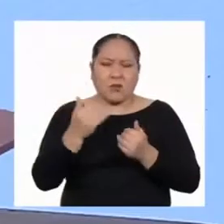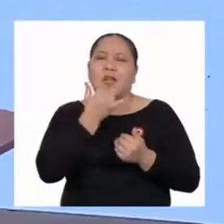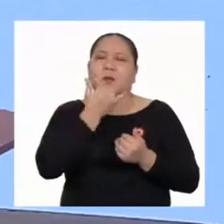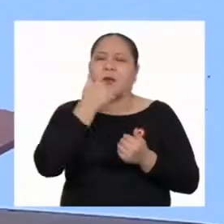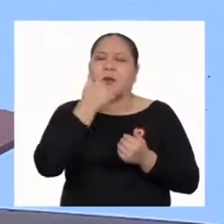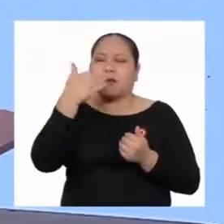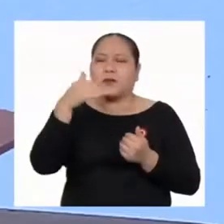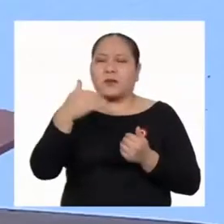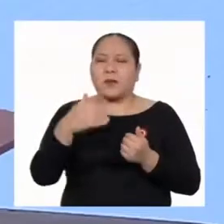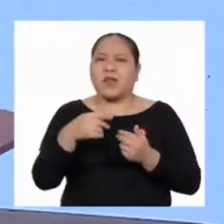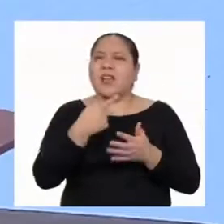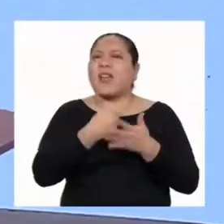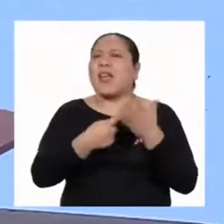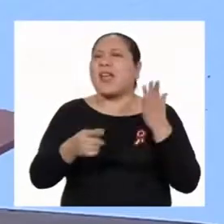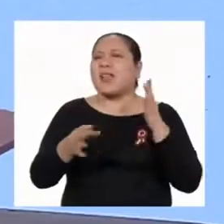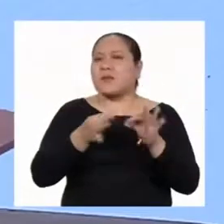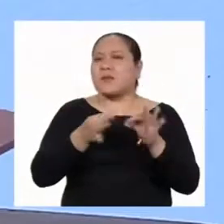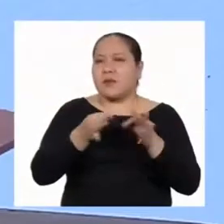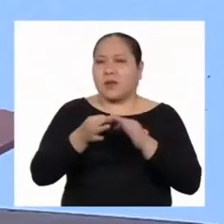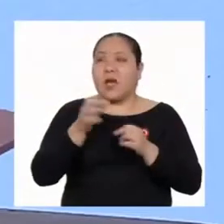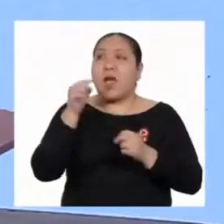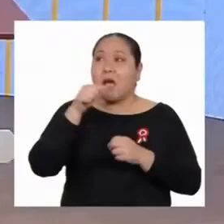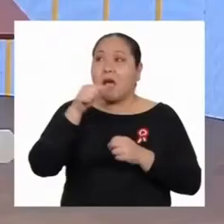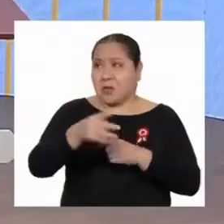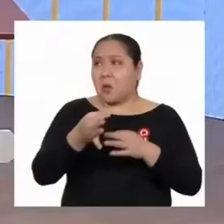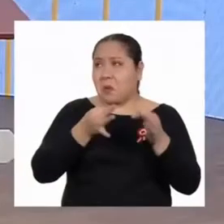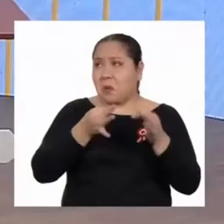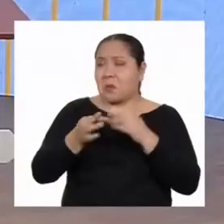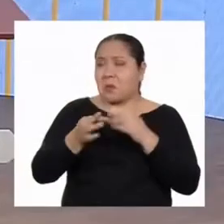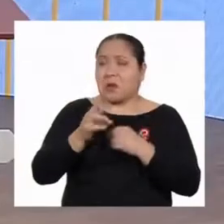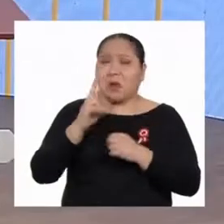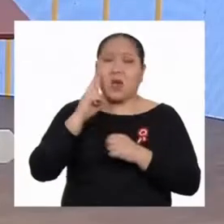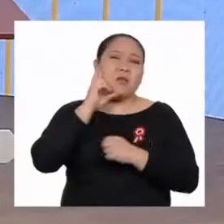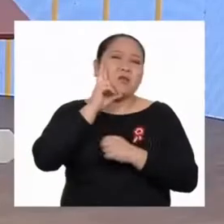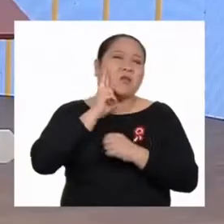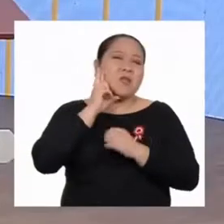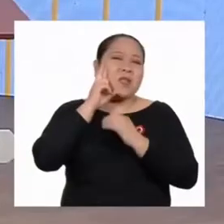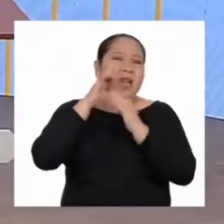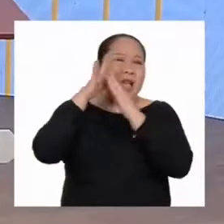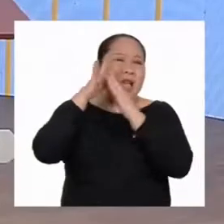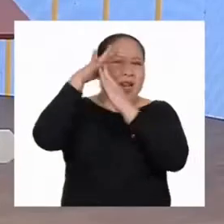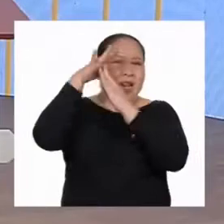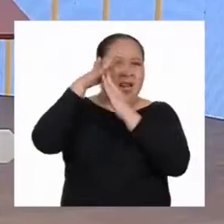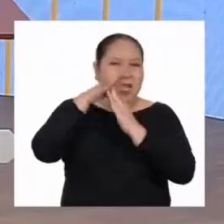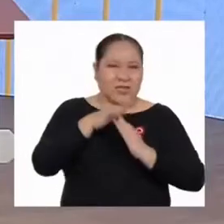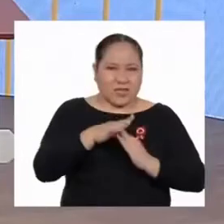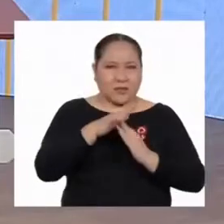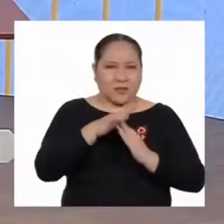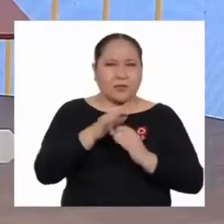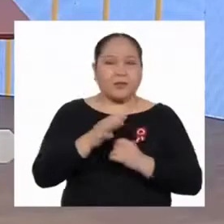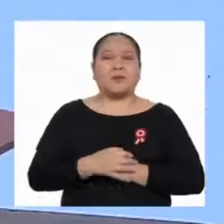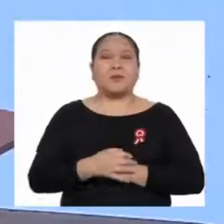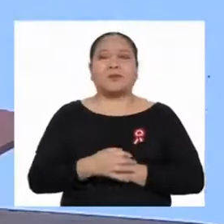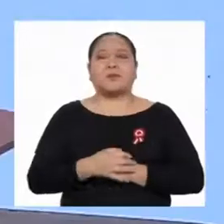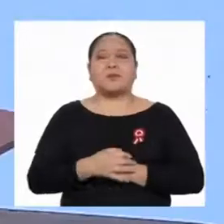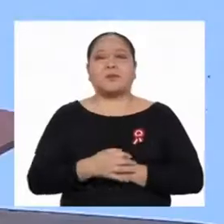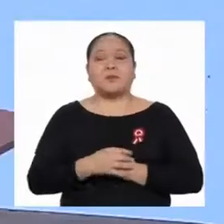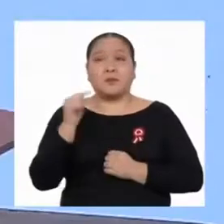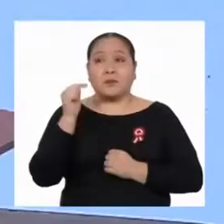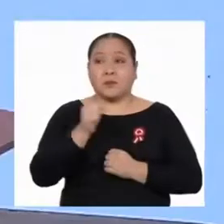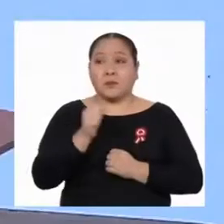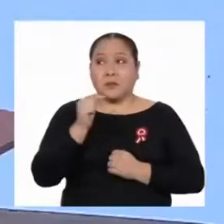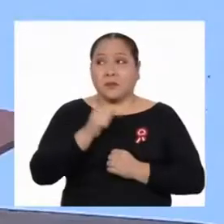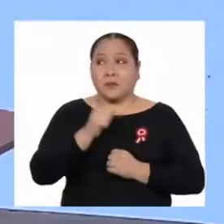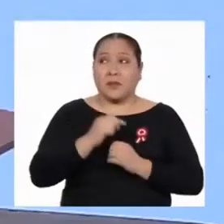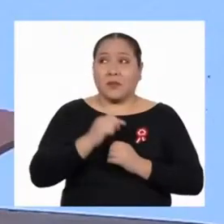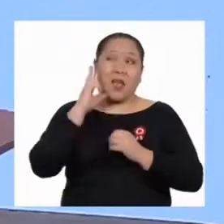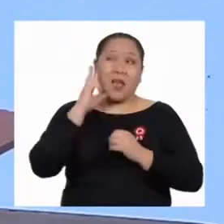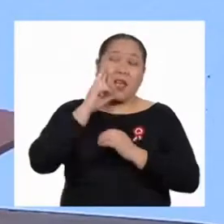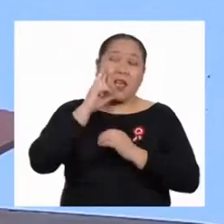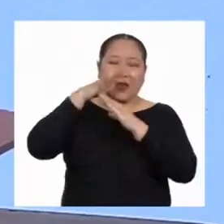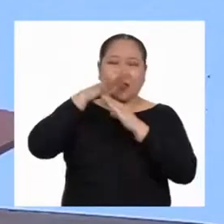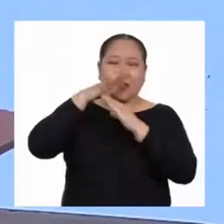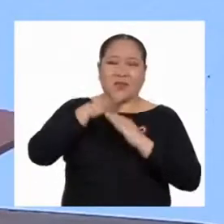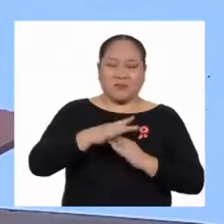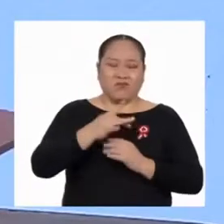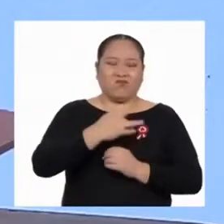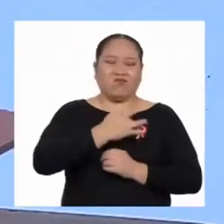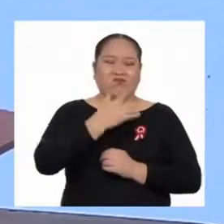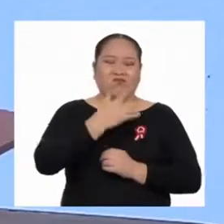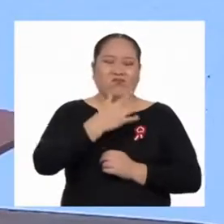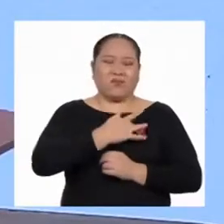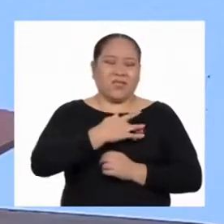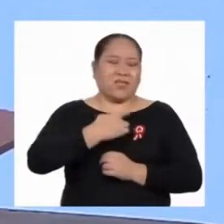definitivamente nos va a hablar del racismo y como menciona, el racismo nos afecta como